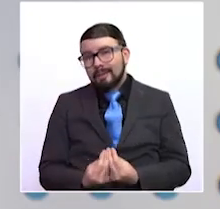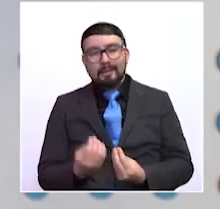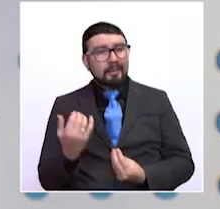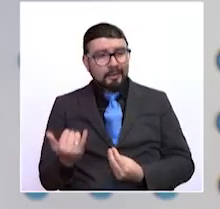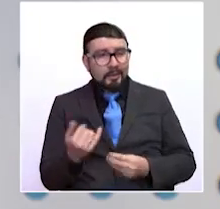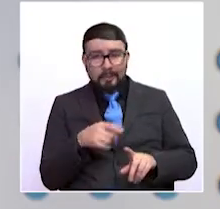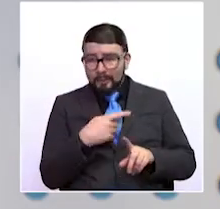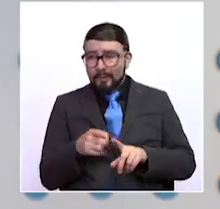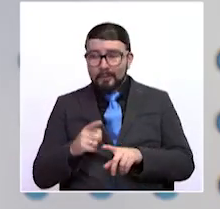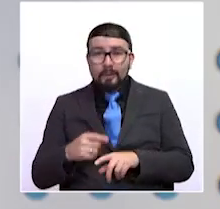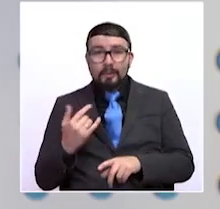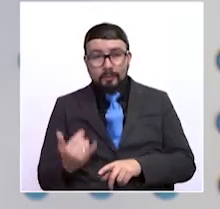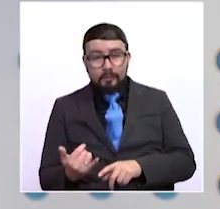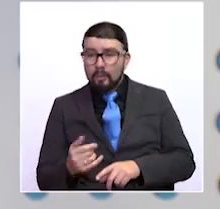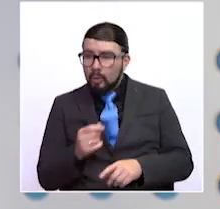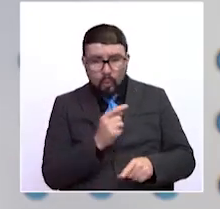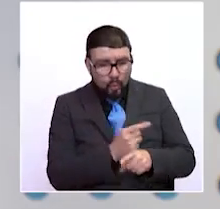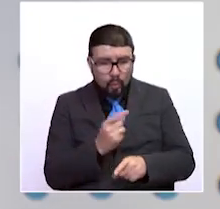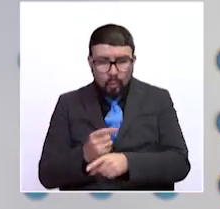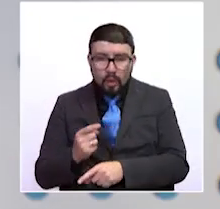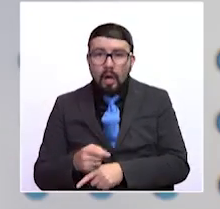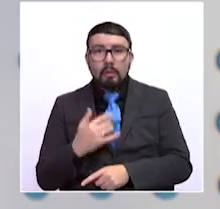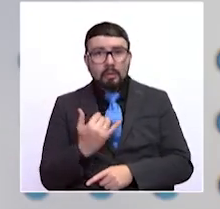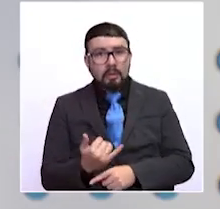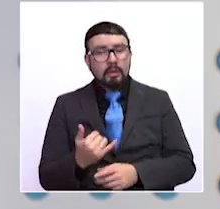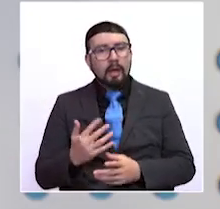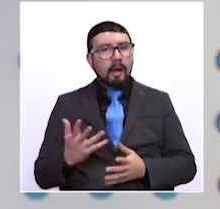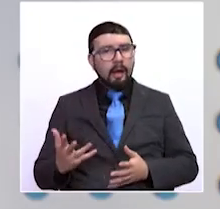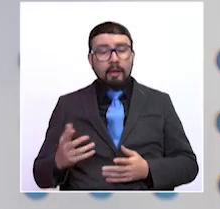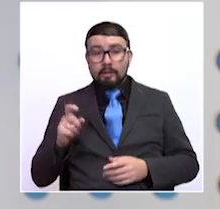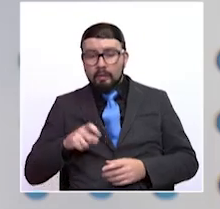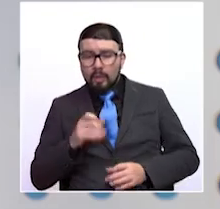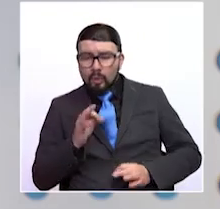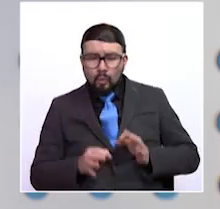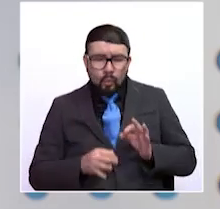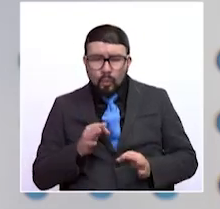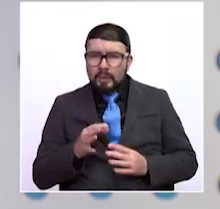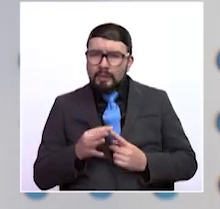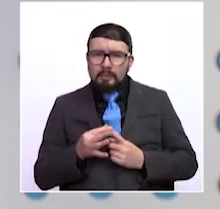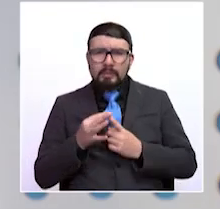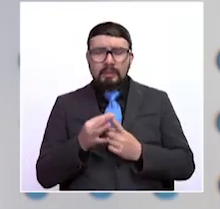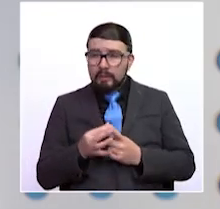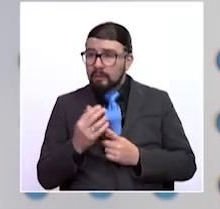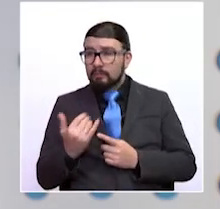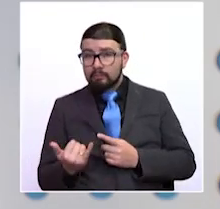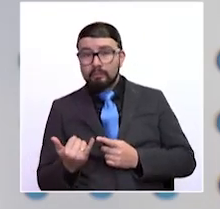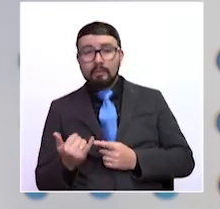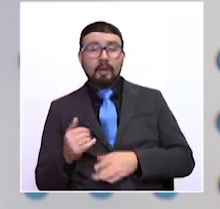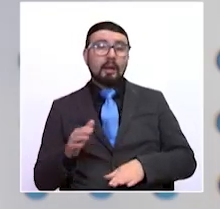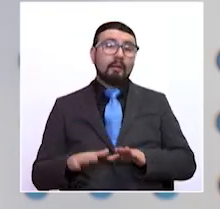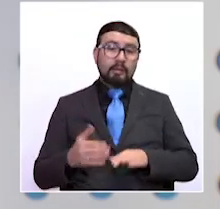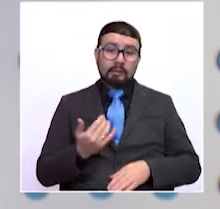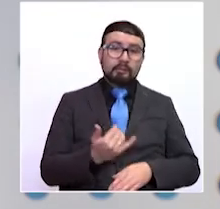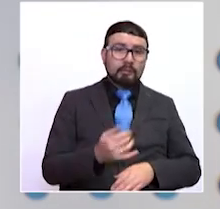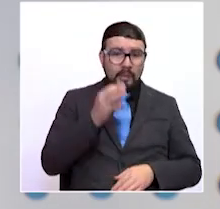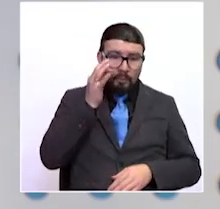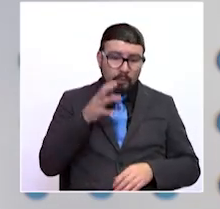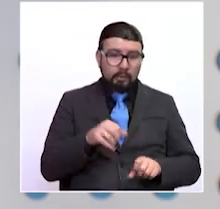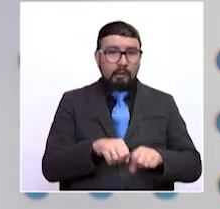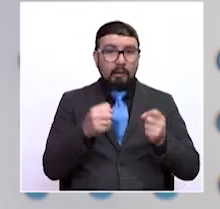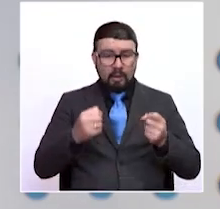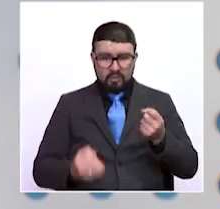de lugares en el cuerpo a que uno le tiene que dar un cuidado especial por los defectos funcionales que pueden ocurrir cuando